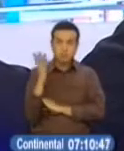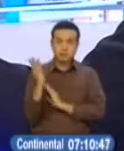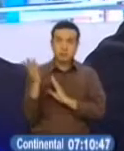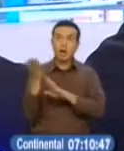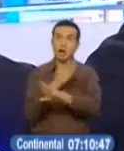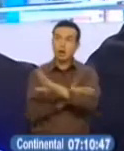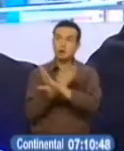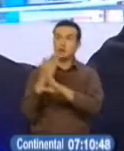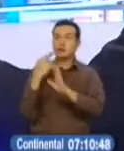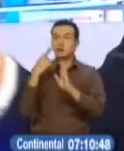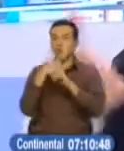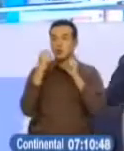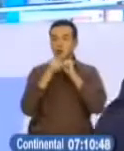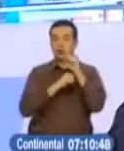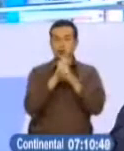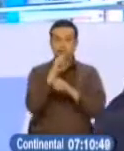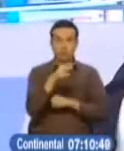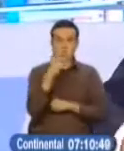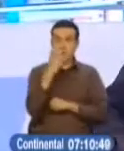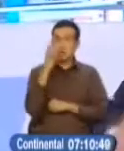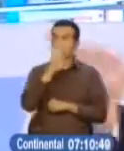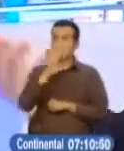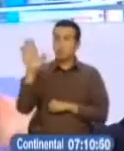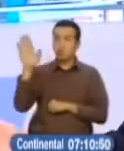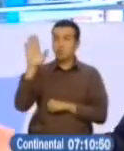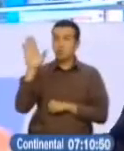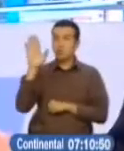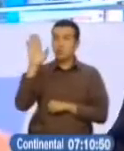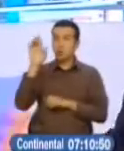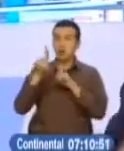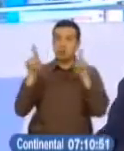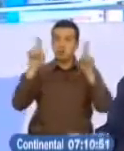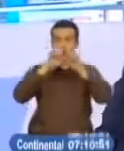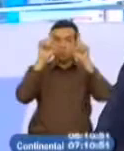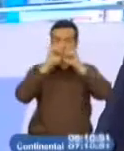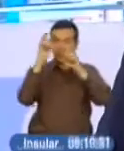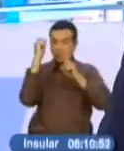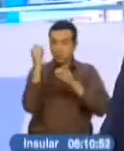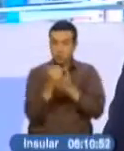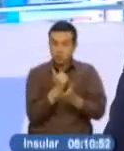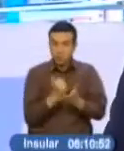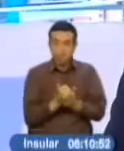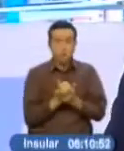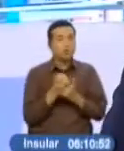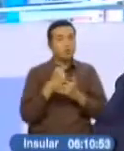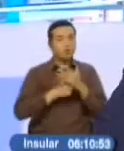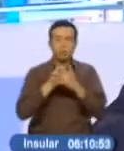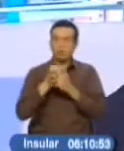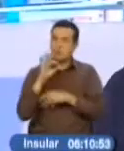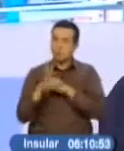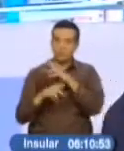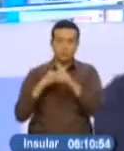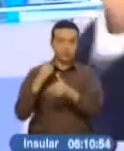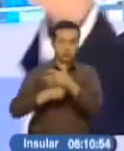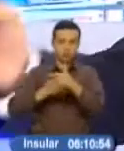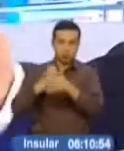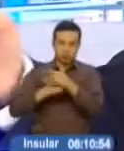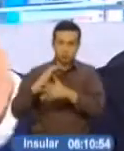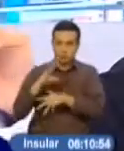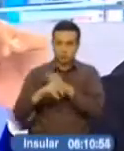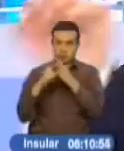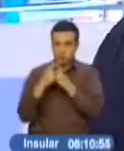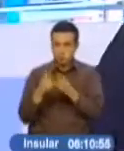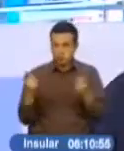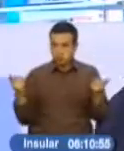salvaguardias de marzo del 2015, lo que están es metiéndose al bolsillo de ciertas empresas. Entonces hay que combatir la corrupción, Carlos. Hay que combatir la corrupción allí donde